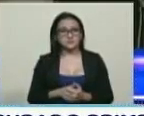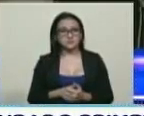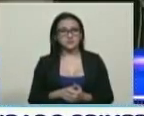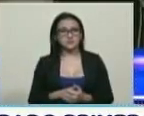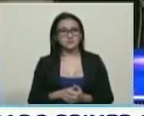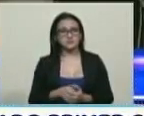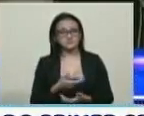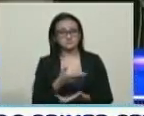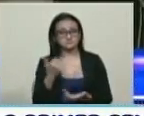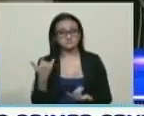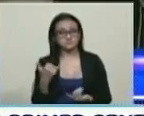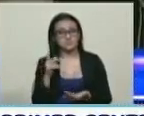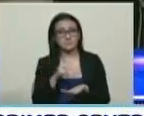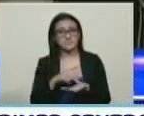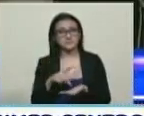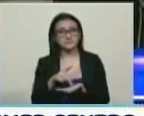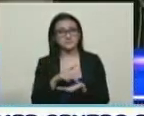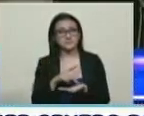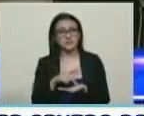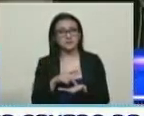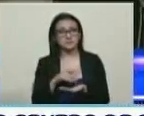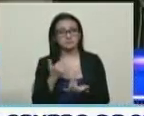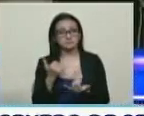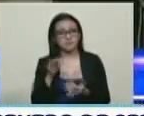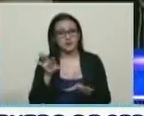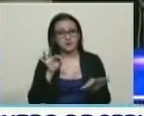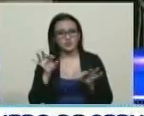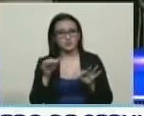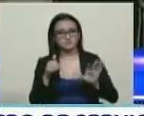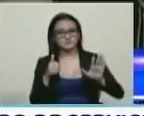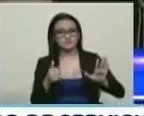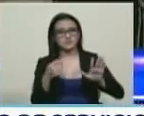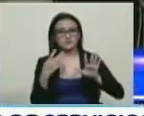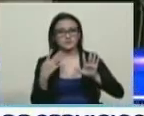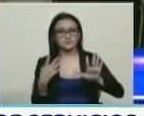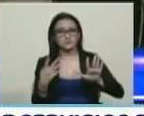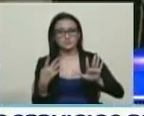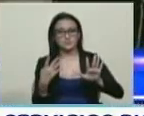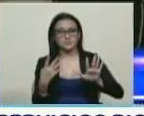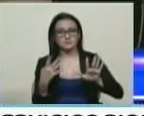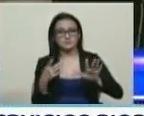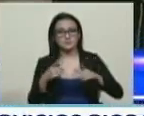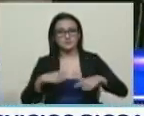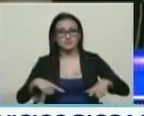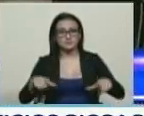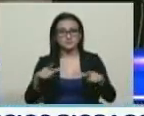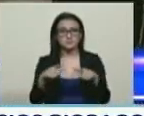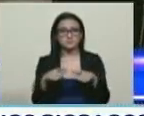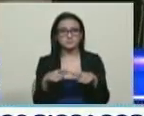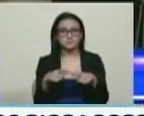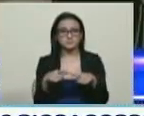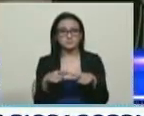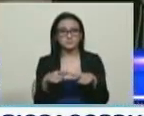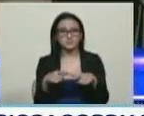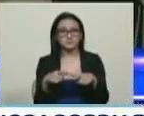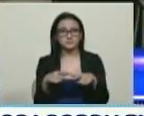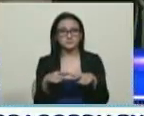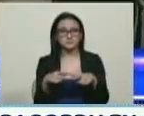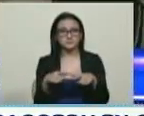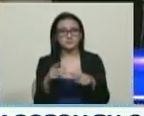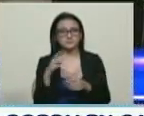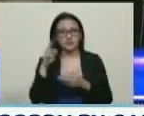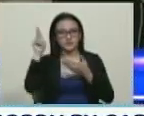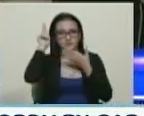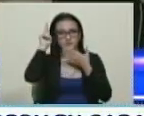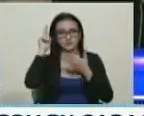están participando o hay para escoger 69 espacios de las poblaciones